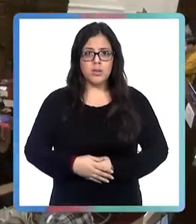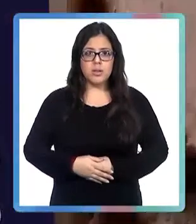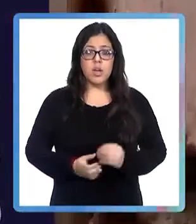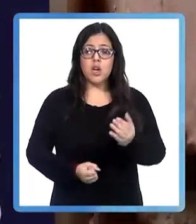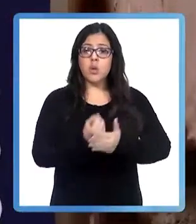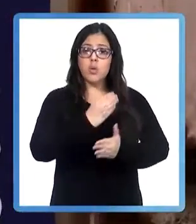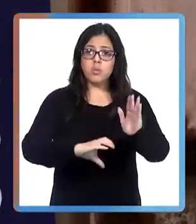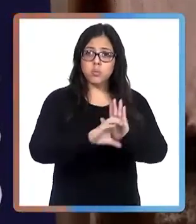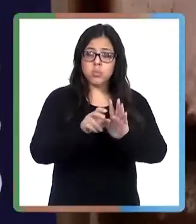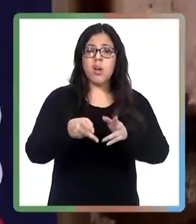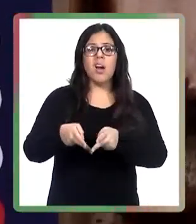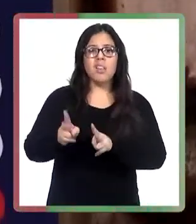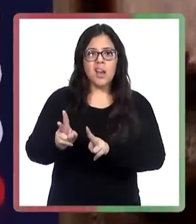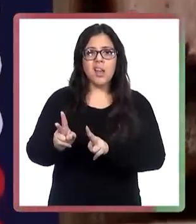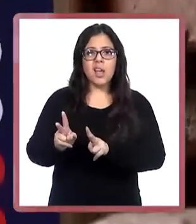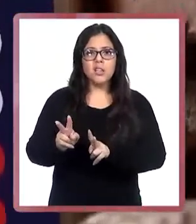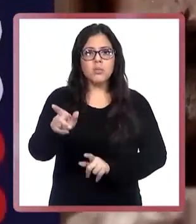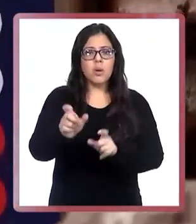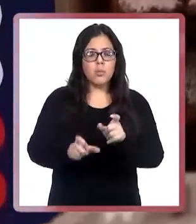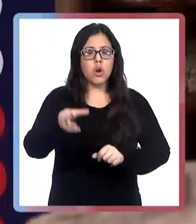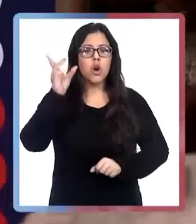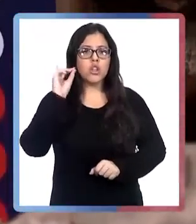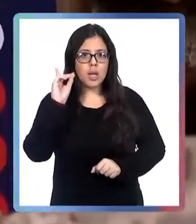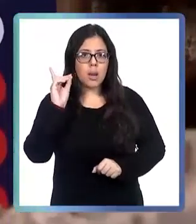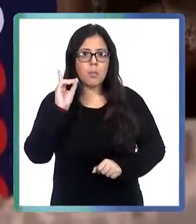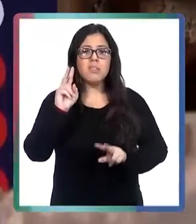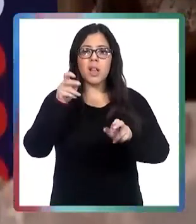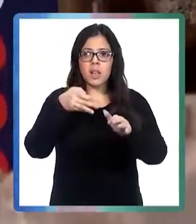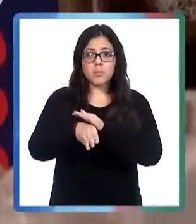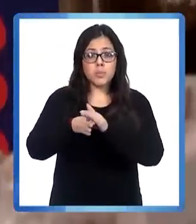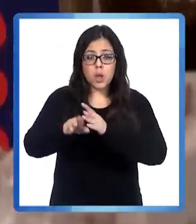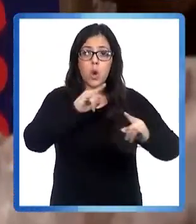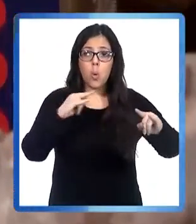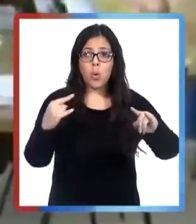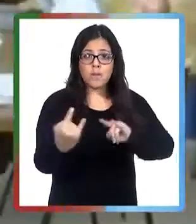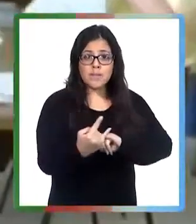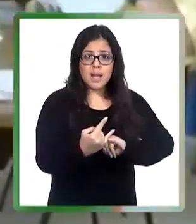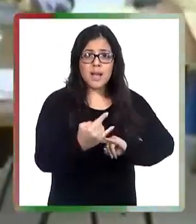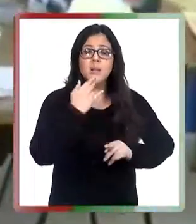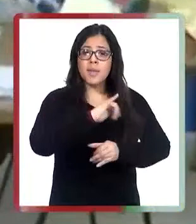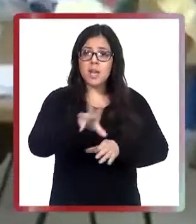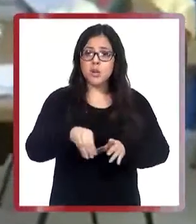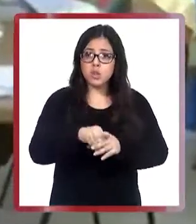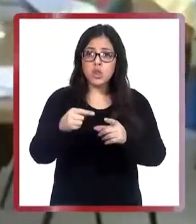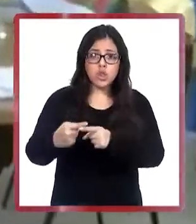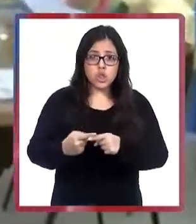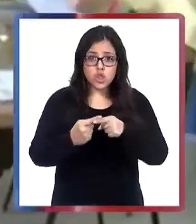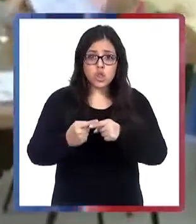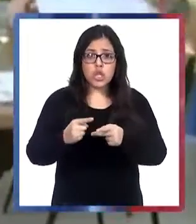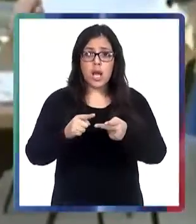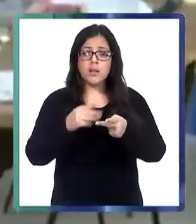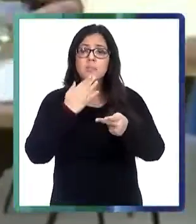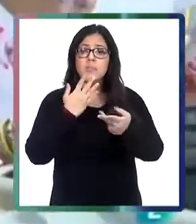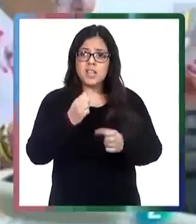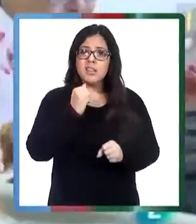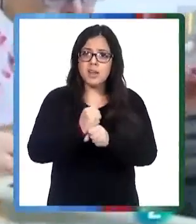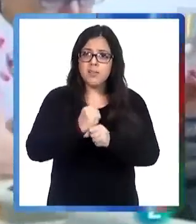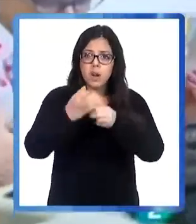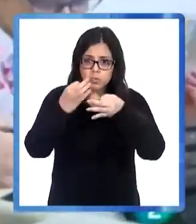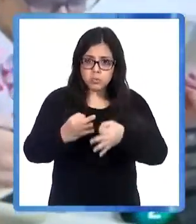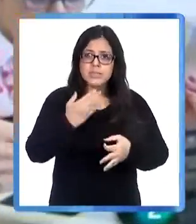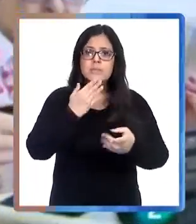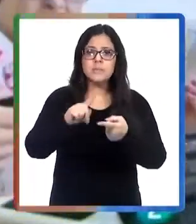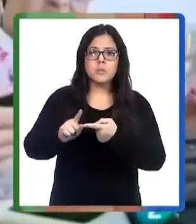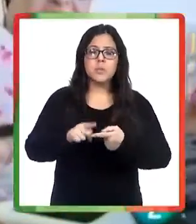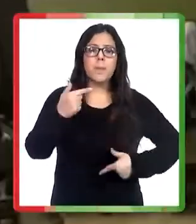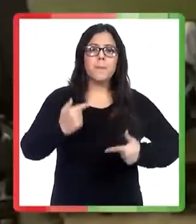de nueva Constitución garantiza el derecho de las personas con discapacidad a la accesibilidad universal, la inclusión social, la